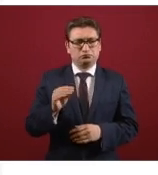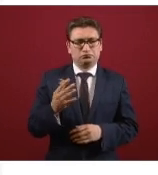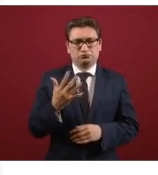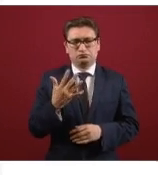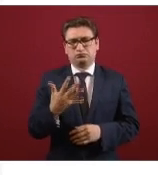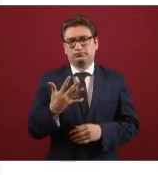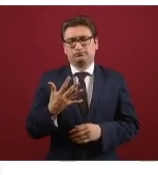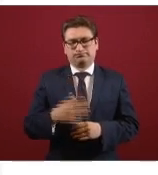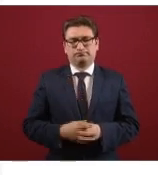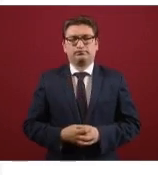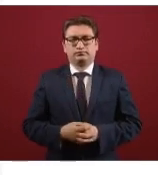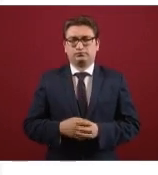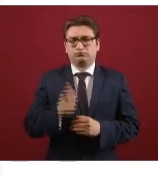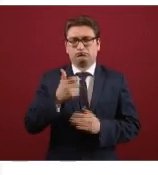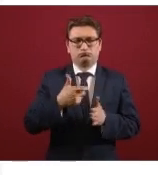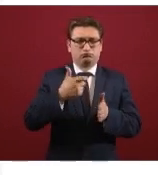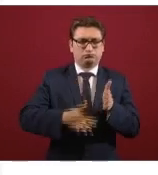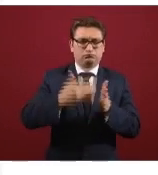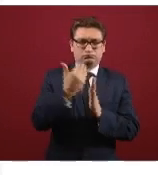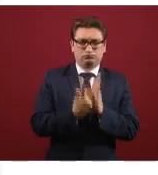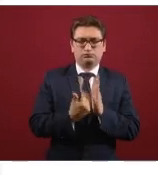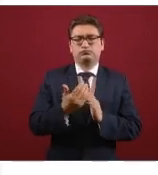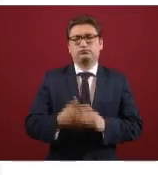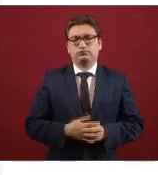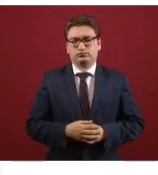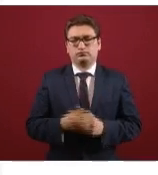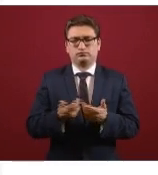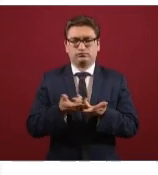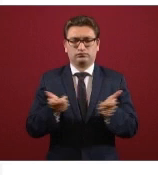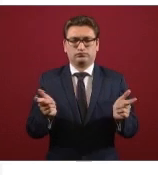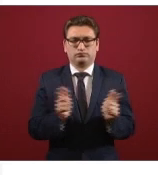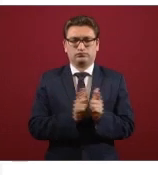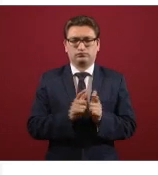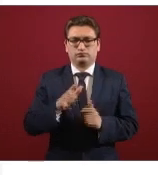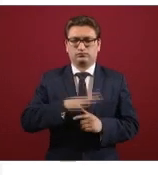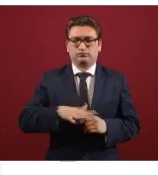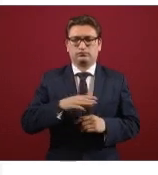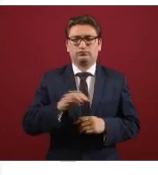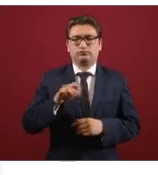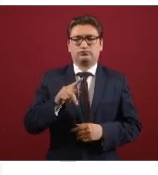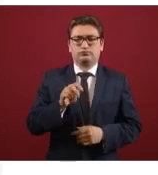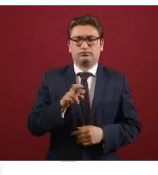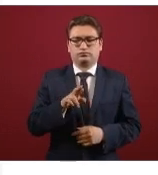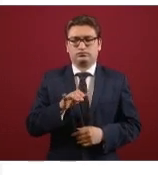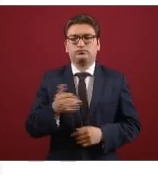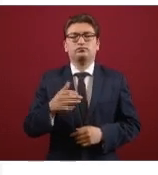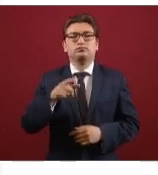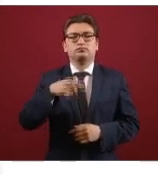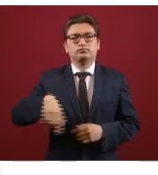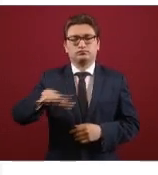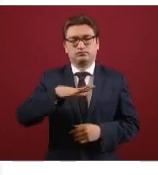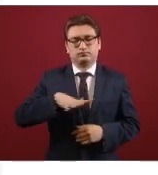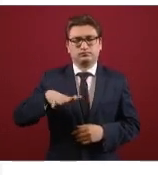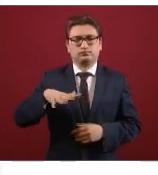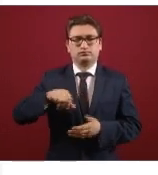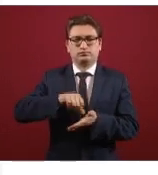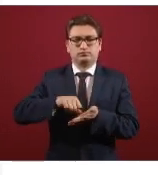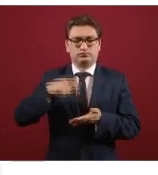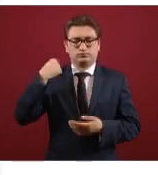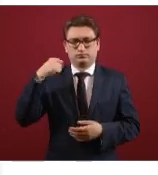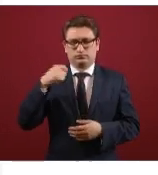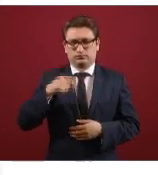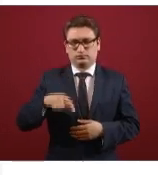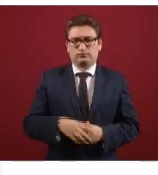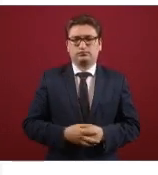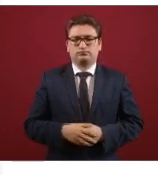mientras que el más económico lo encontramos con el grupo empresarial y comercial monterrey en centro tabasco a 17 pesos